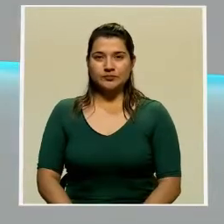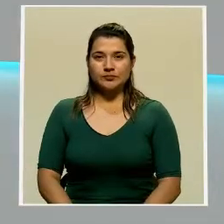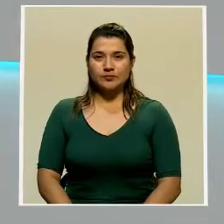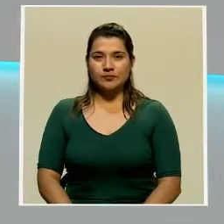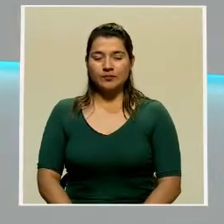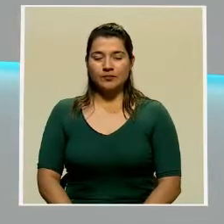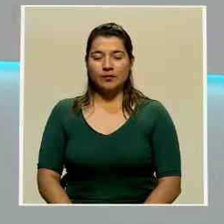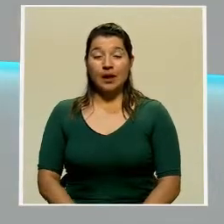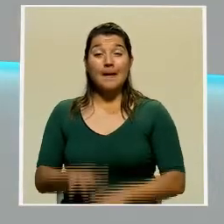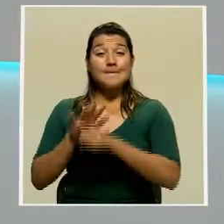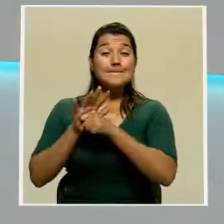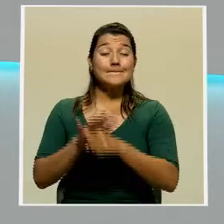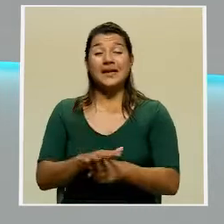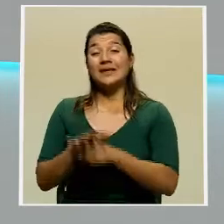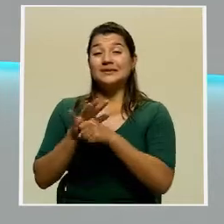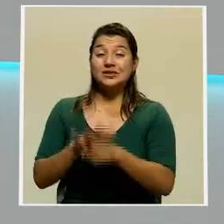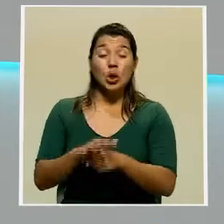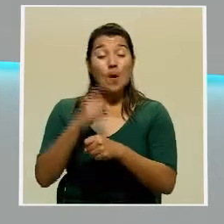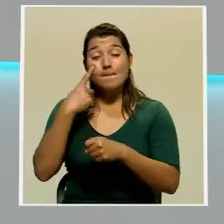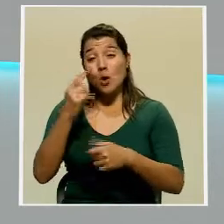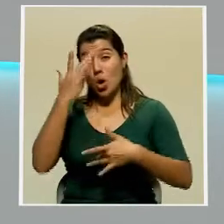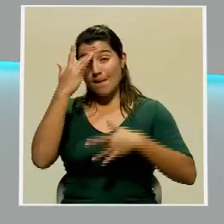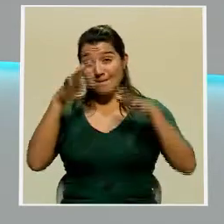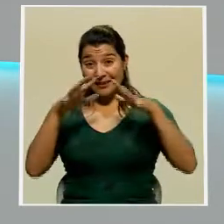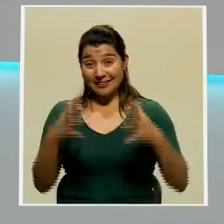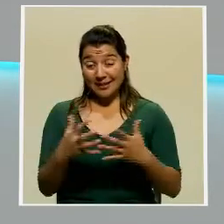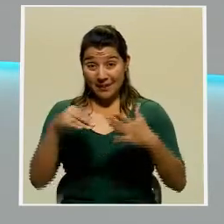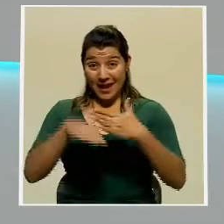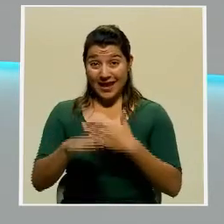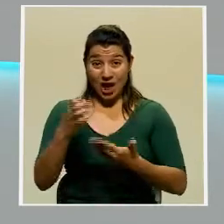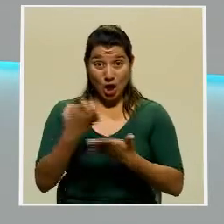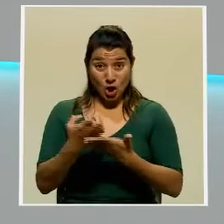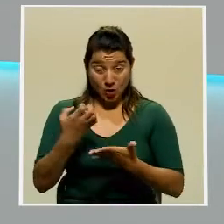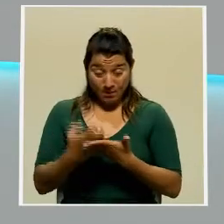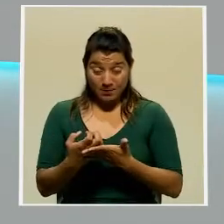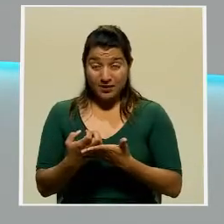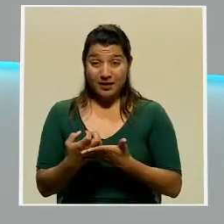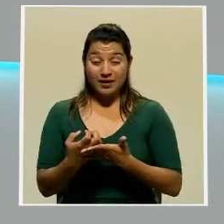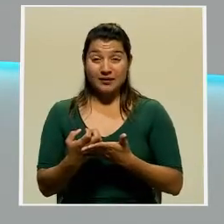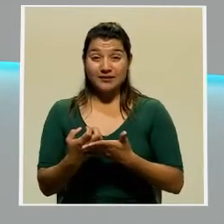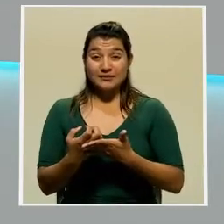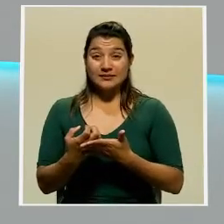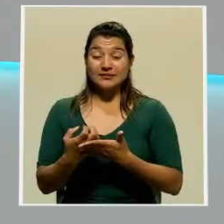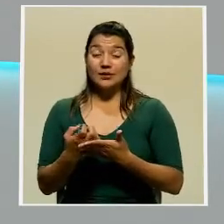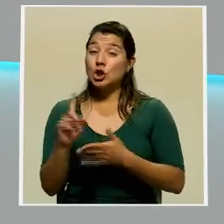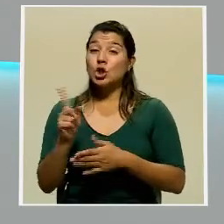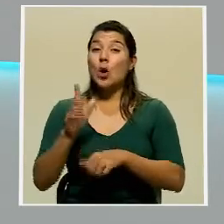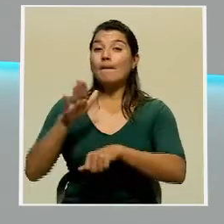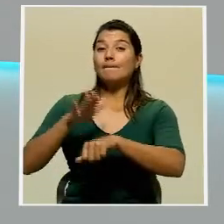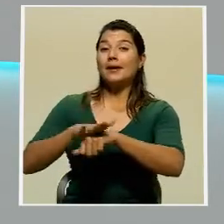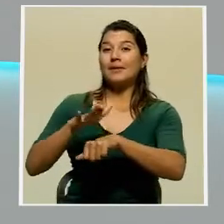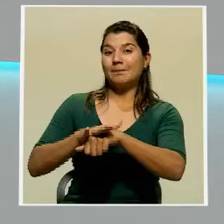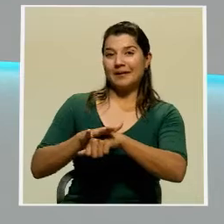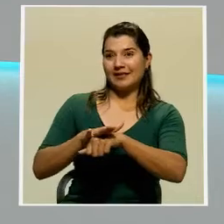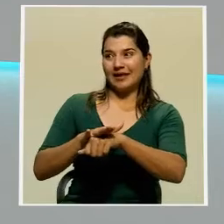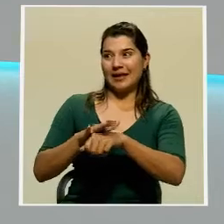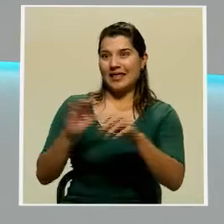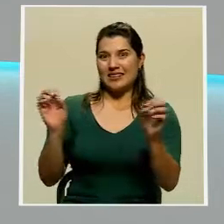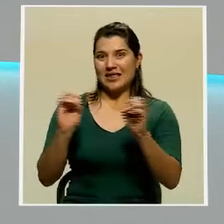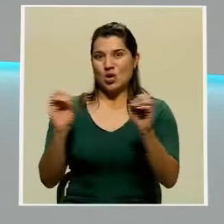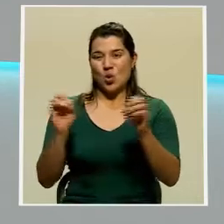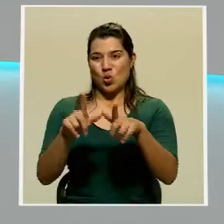La presión que mete la pandemia en la economía no deja escapar a ninguna región del